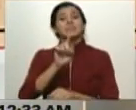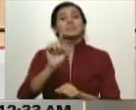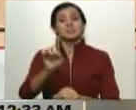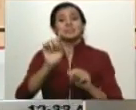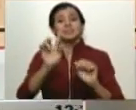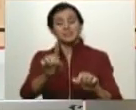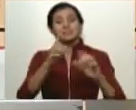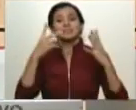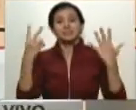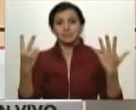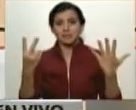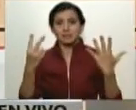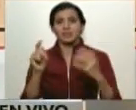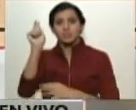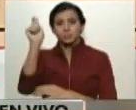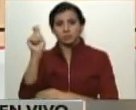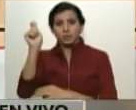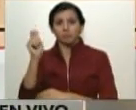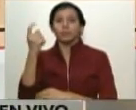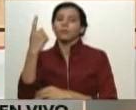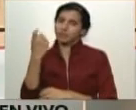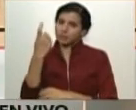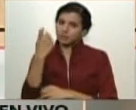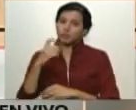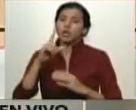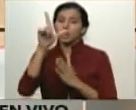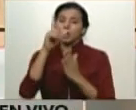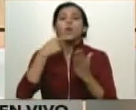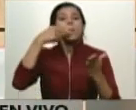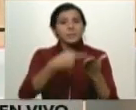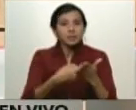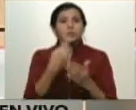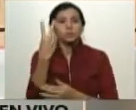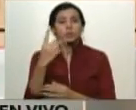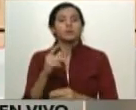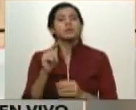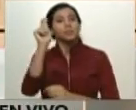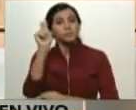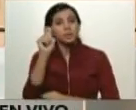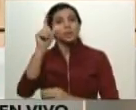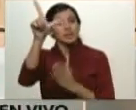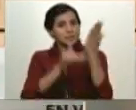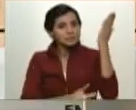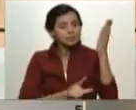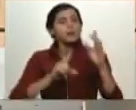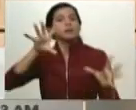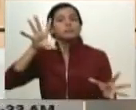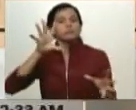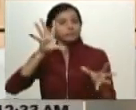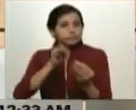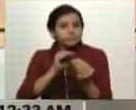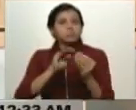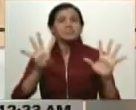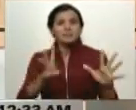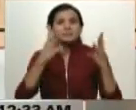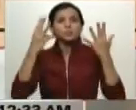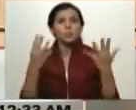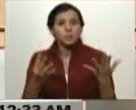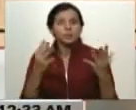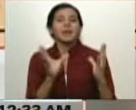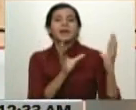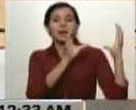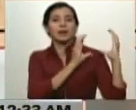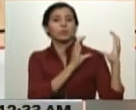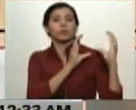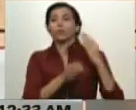117 diputados y diputadas nominal, 2 diputados listas y un total de 19 cargos